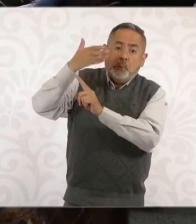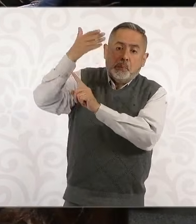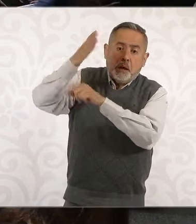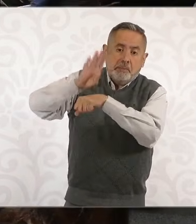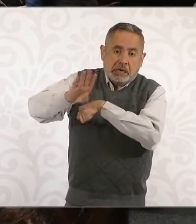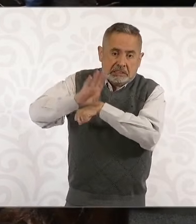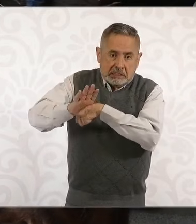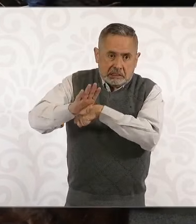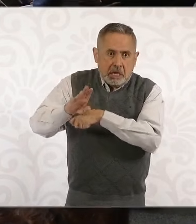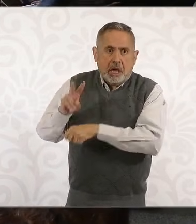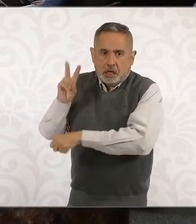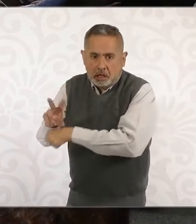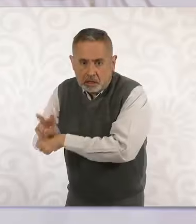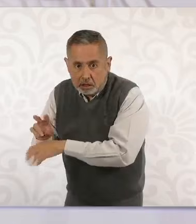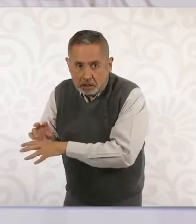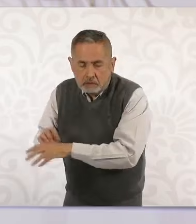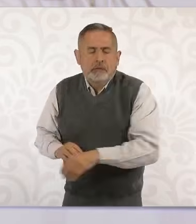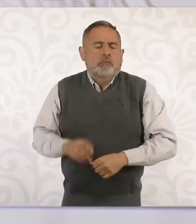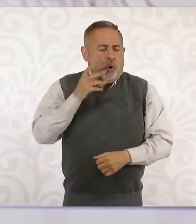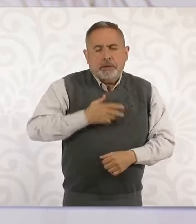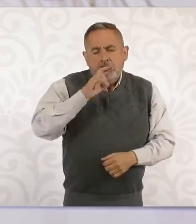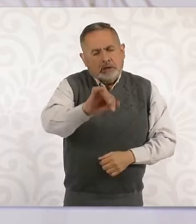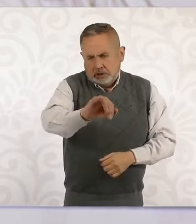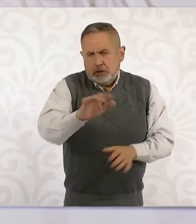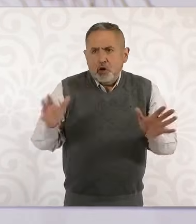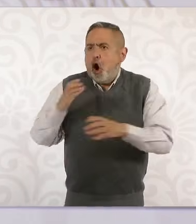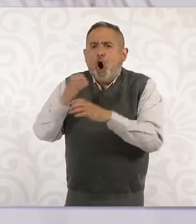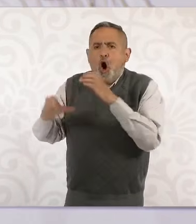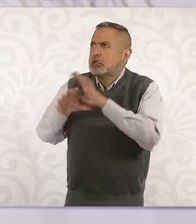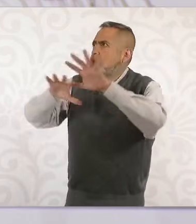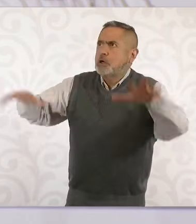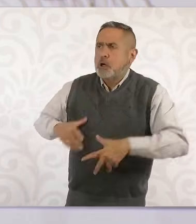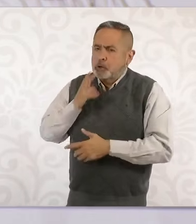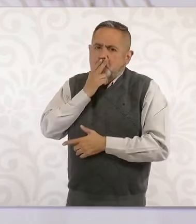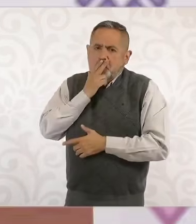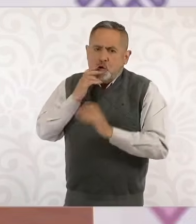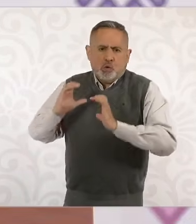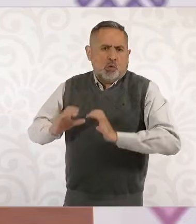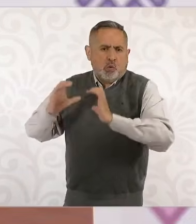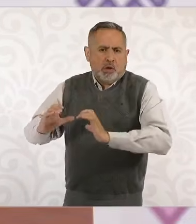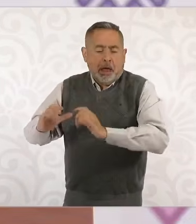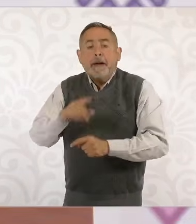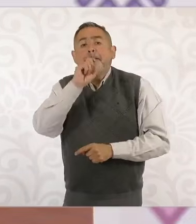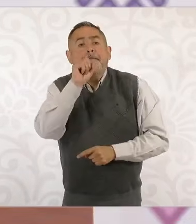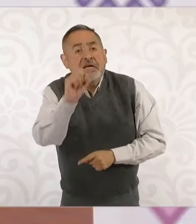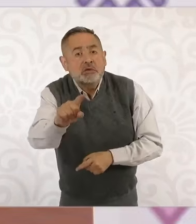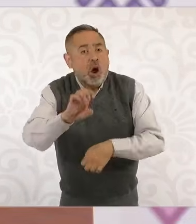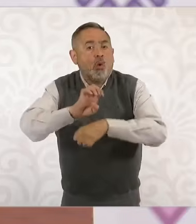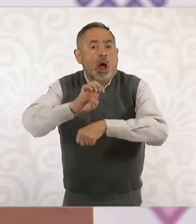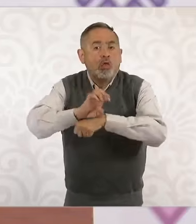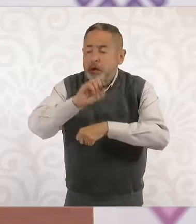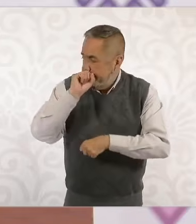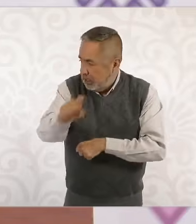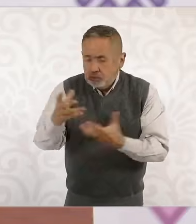de esa manera. Se protege de esa manera y se resguardan pues todo lo que está ahí en la embajada. Lo mismo está ocurriendo en Ecuador, lo mismo